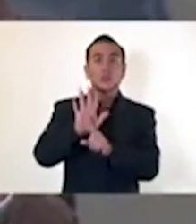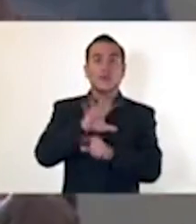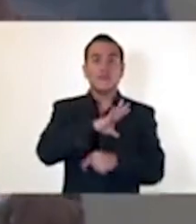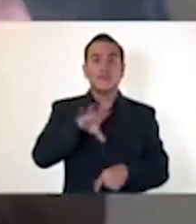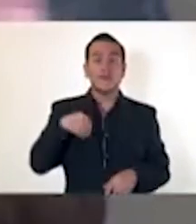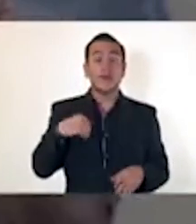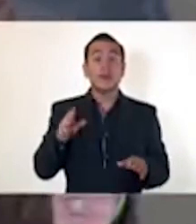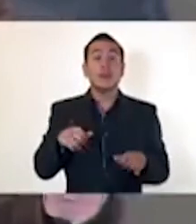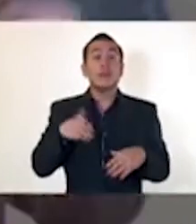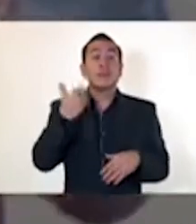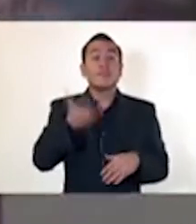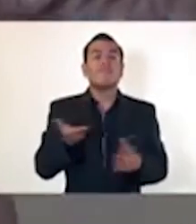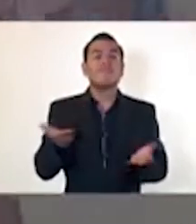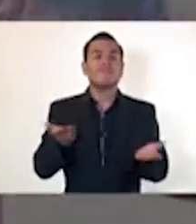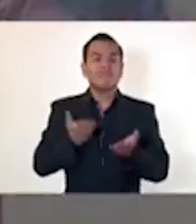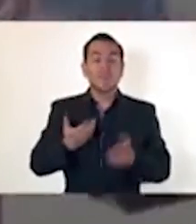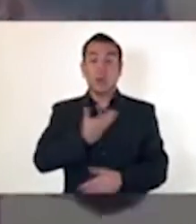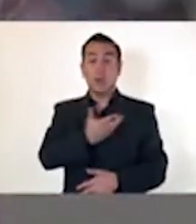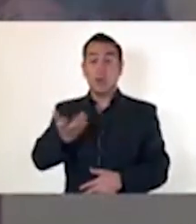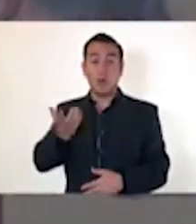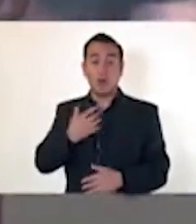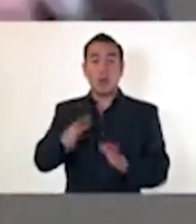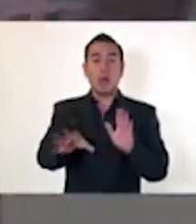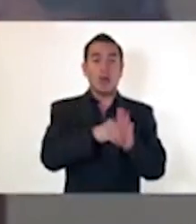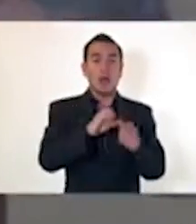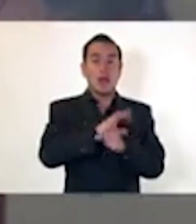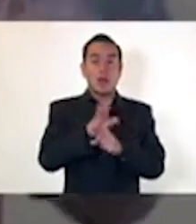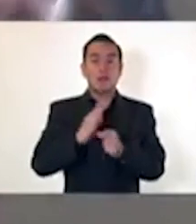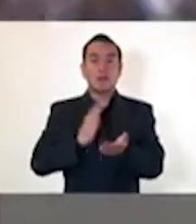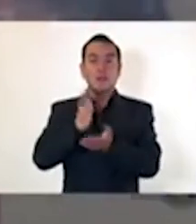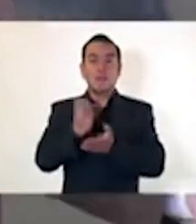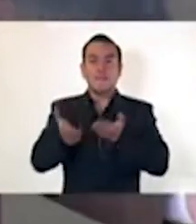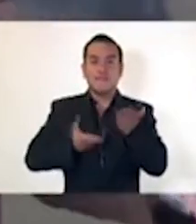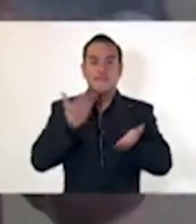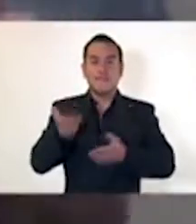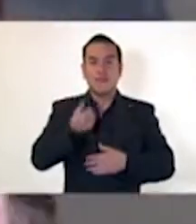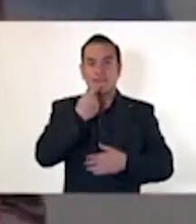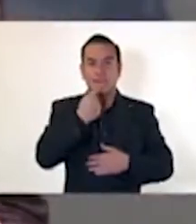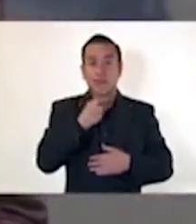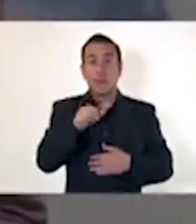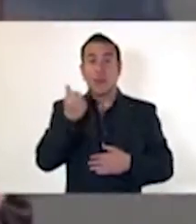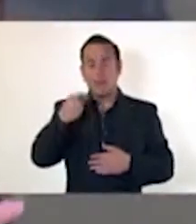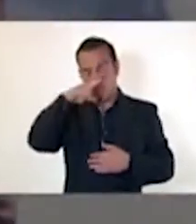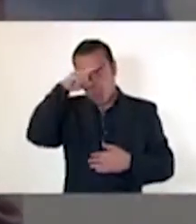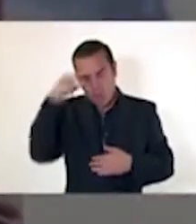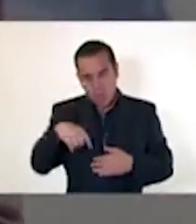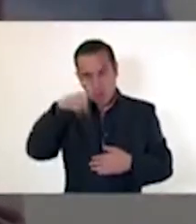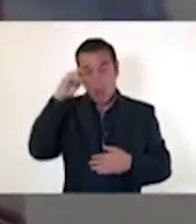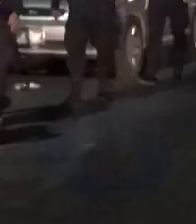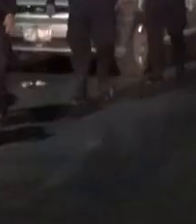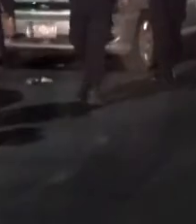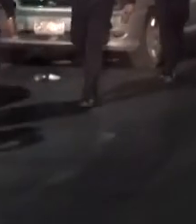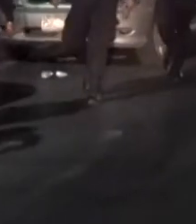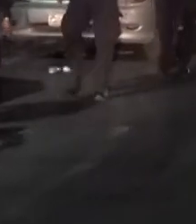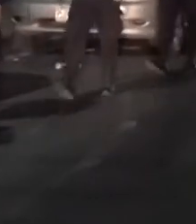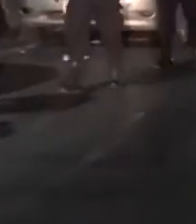luego es a esa gente que va a contagiar a otra gente porque mañana la farmacia con el supermercado algunos van a trabajar es decir no le tienen amor a